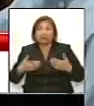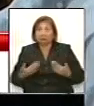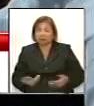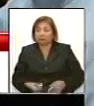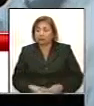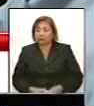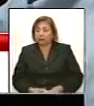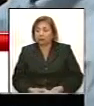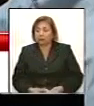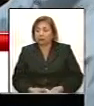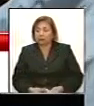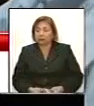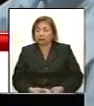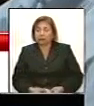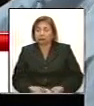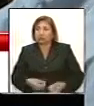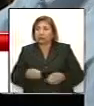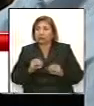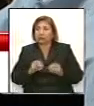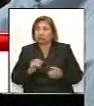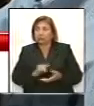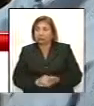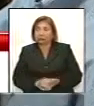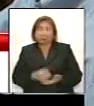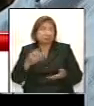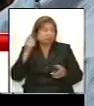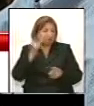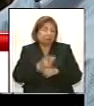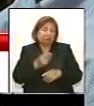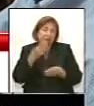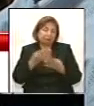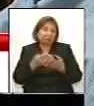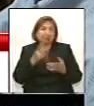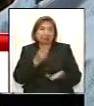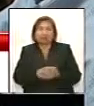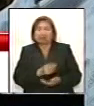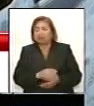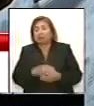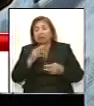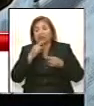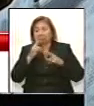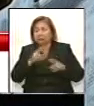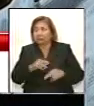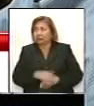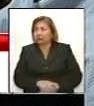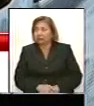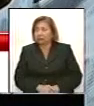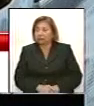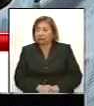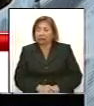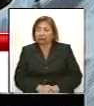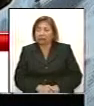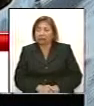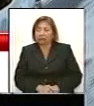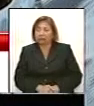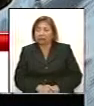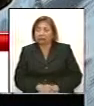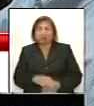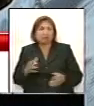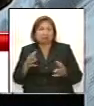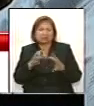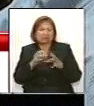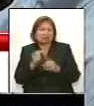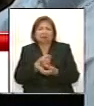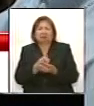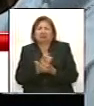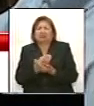caso ayudar, si esto tipifica tal vez en el ámbito penal, ¿no? Y se le da una respuesta. La idea es no dejarlo a la incertidumbre, sino